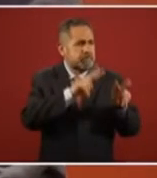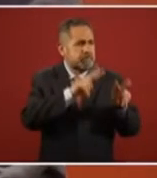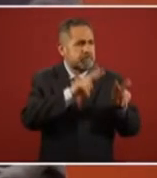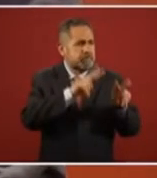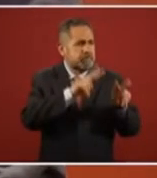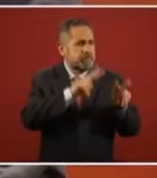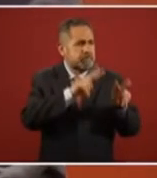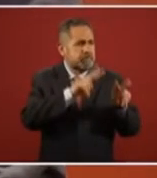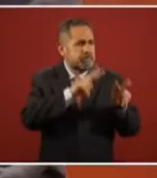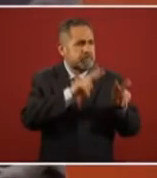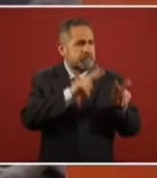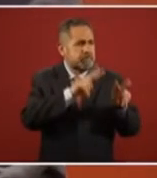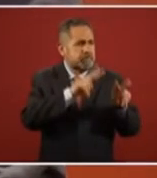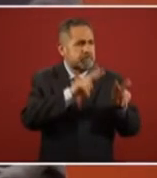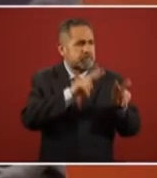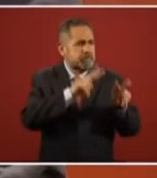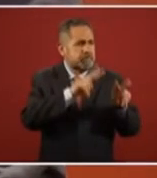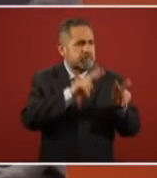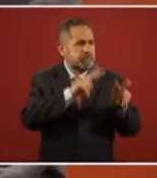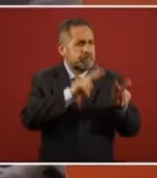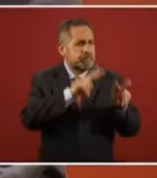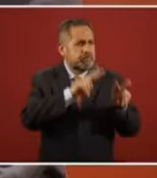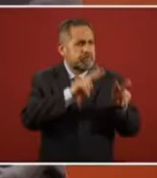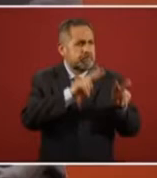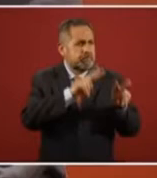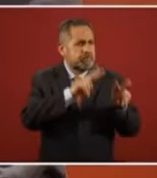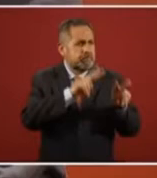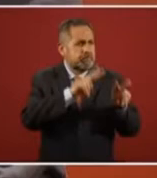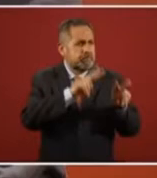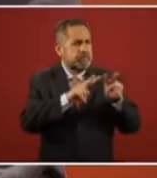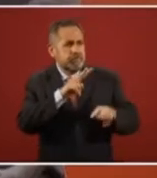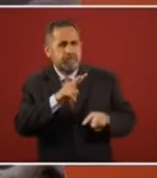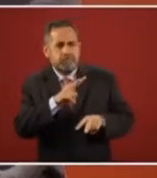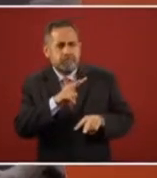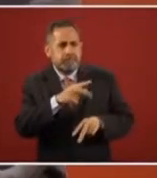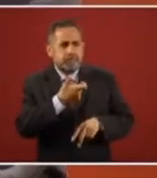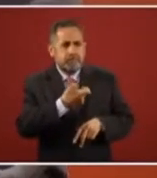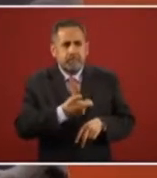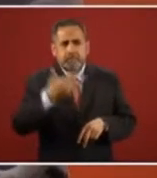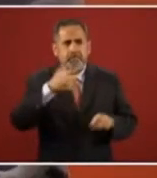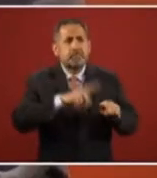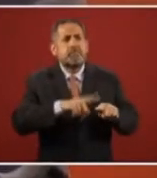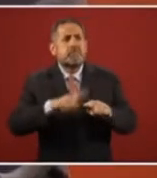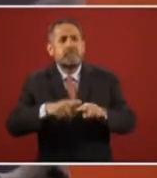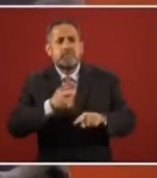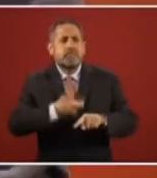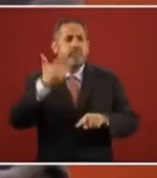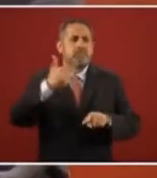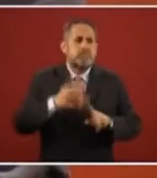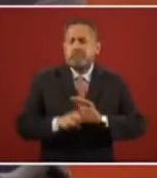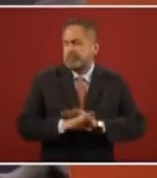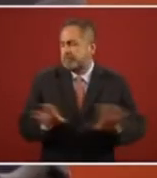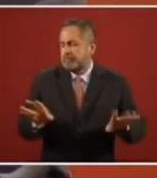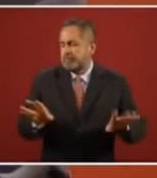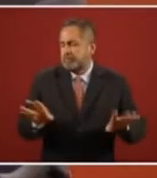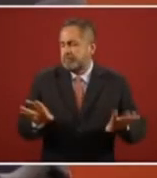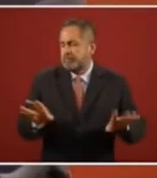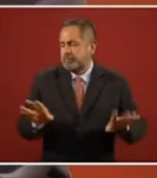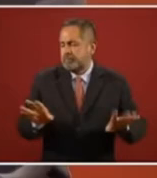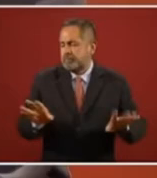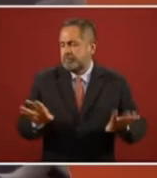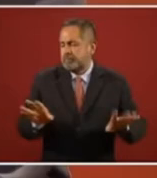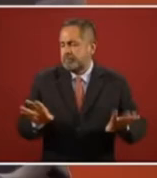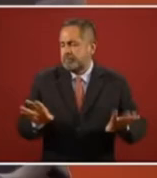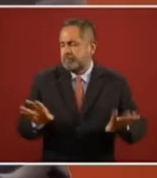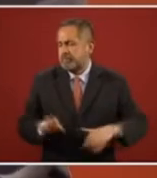que tengan lo que vende prizes y lo mismo en